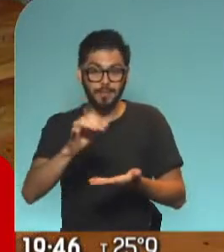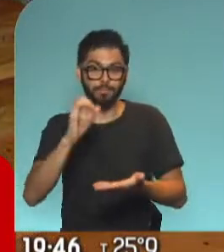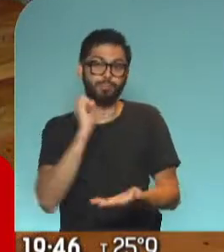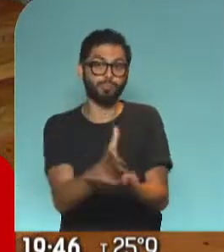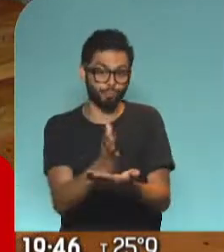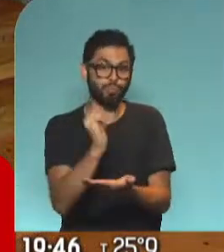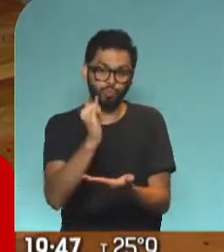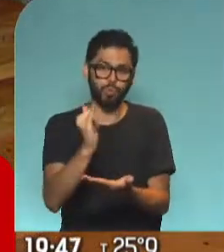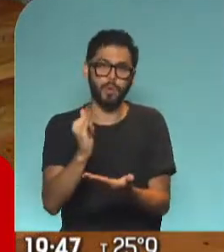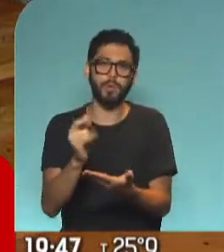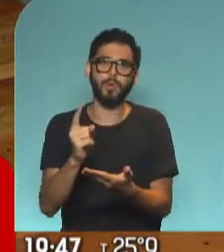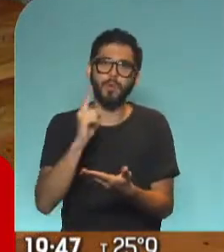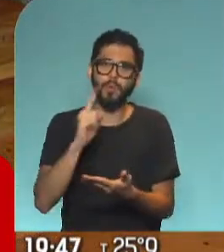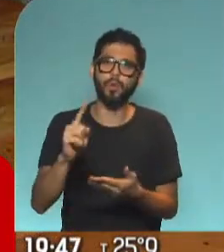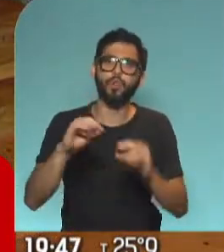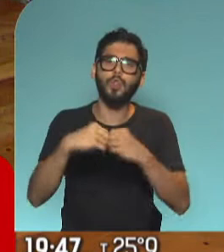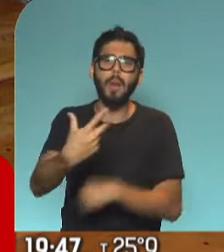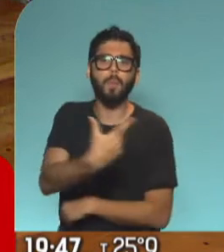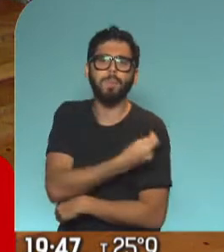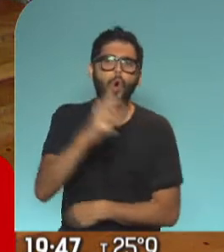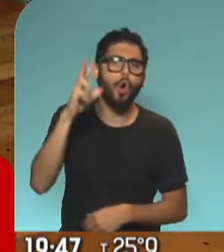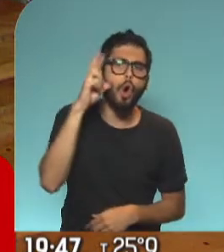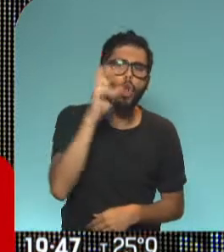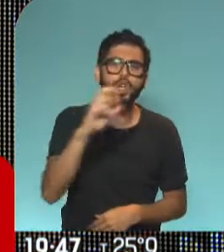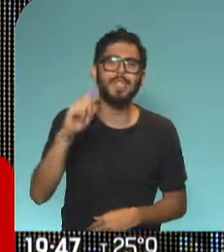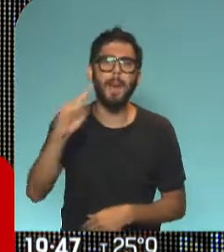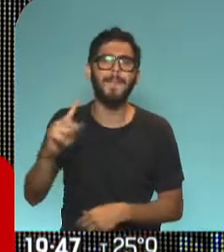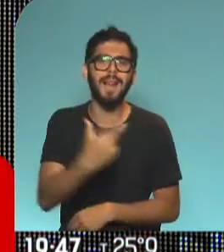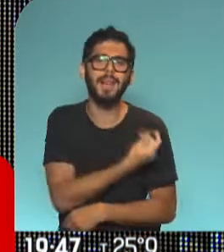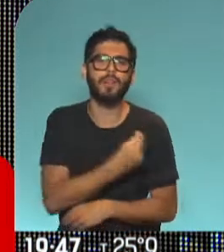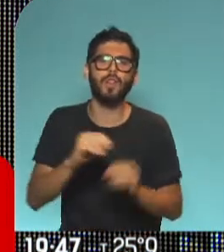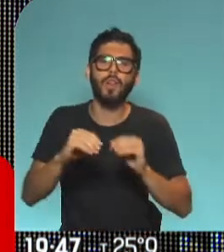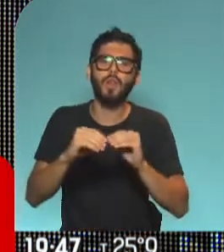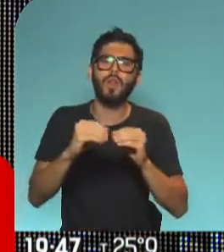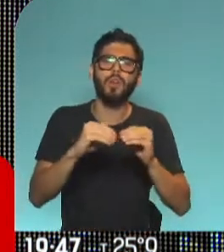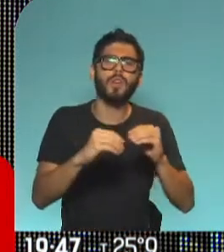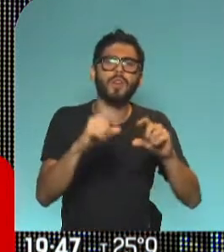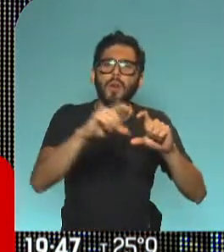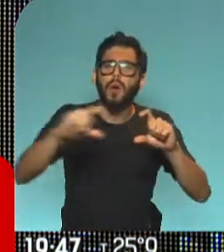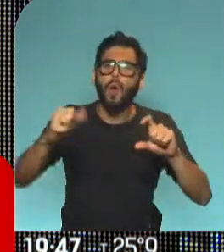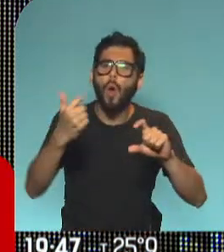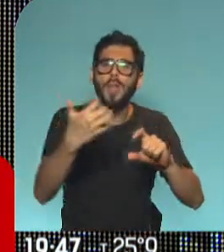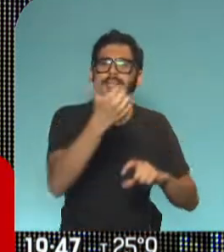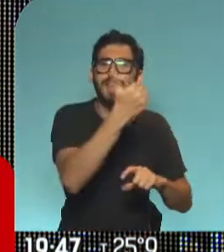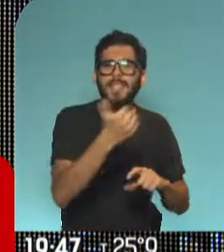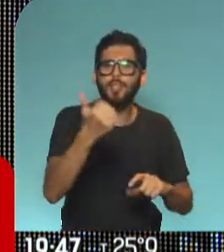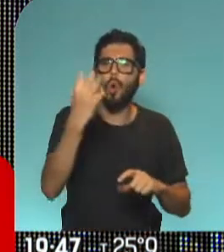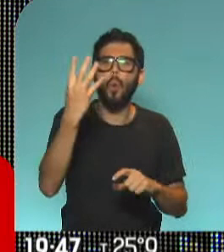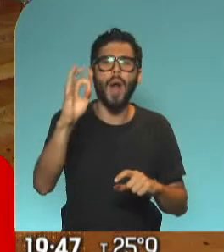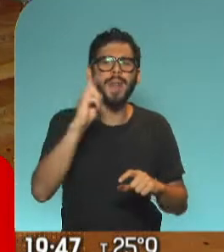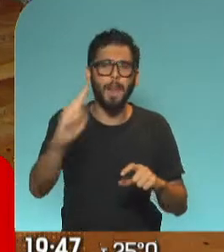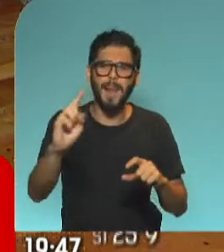800.000 vacunados aplicaciones, o dosis. Aplicaciones. ¿Sabe? 640.000 y 140.000 aproximadamente.